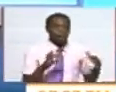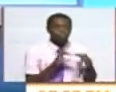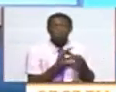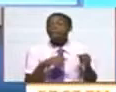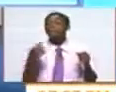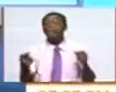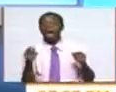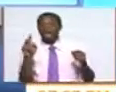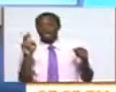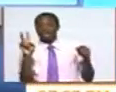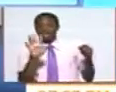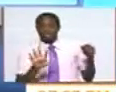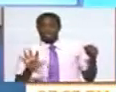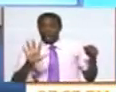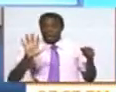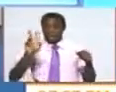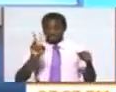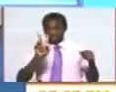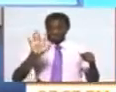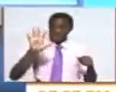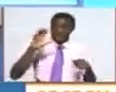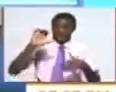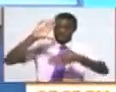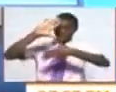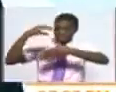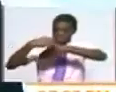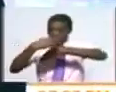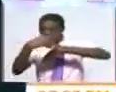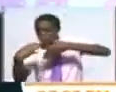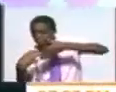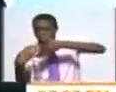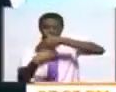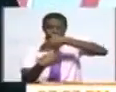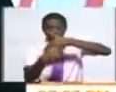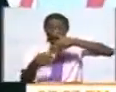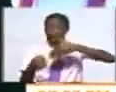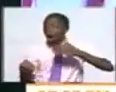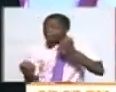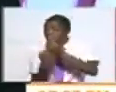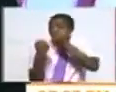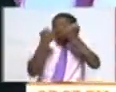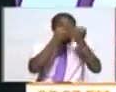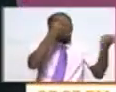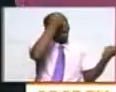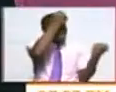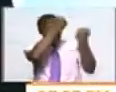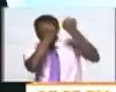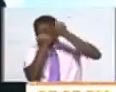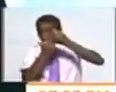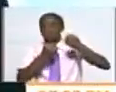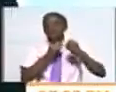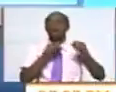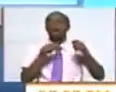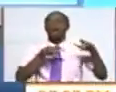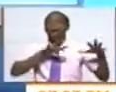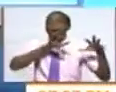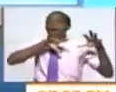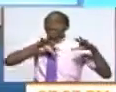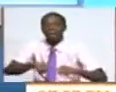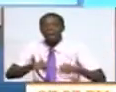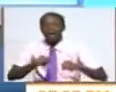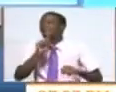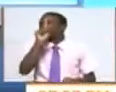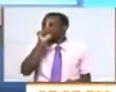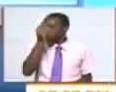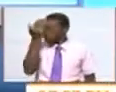de Venezuela, y eso tiene que tener, y quiero que me escuchen este detalle, sobre todo este detalle, y esto tiene que tener antes que